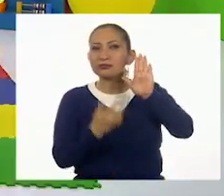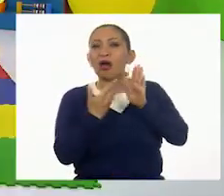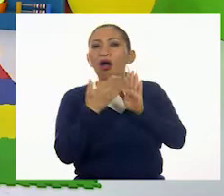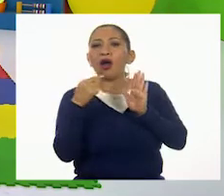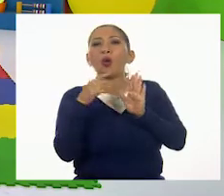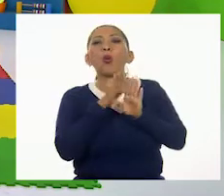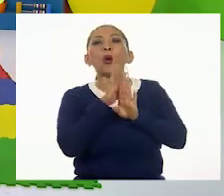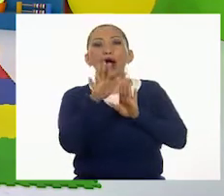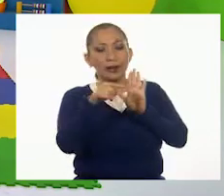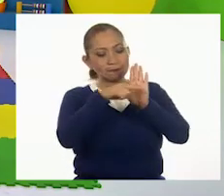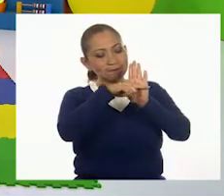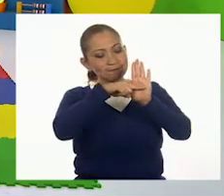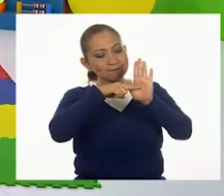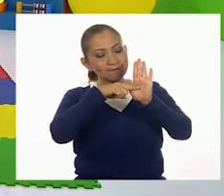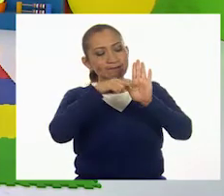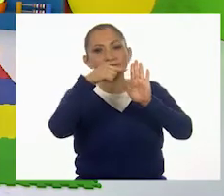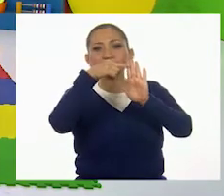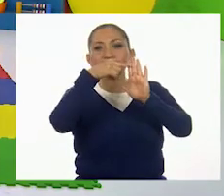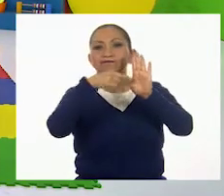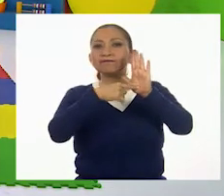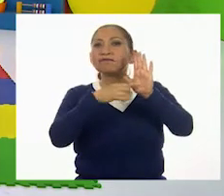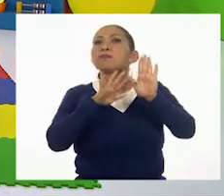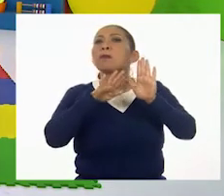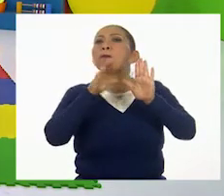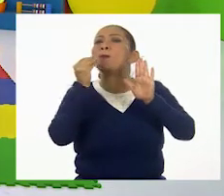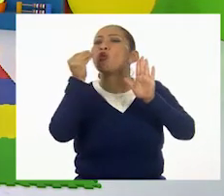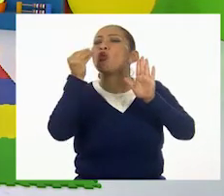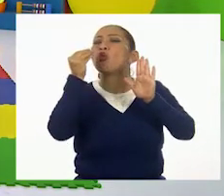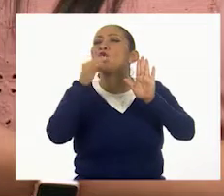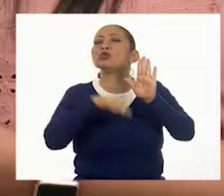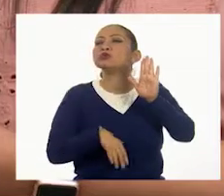Ahora, ¿en qué parte hay más puntos?